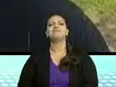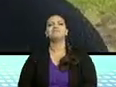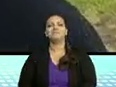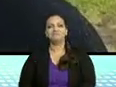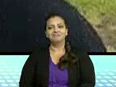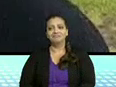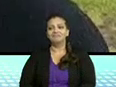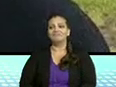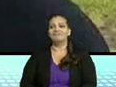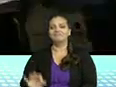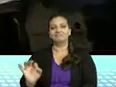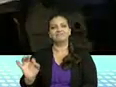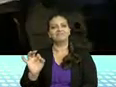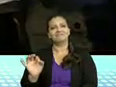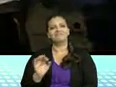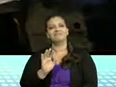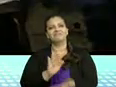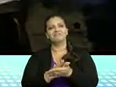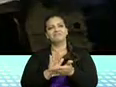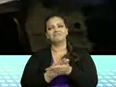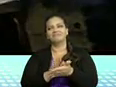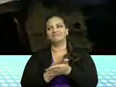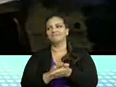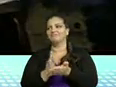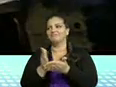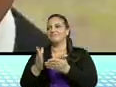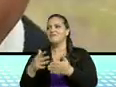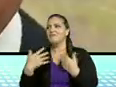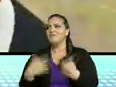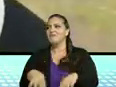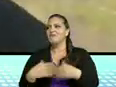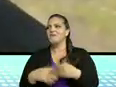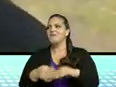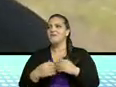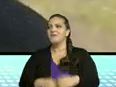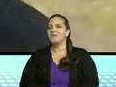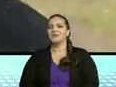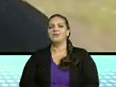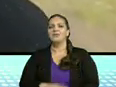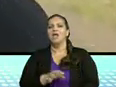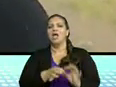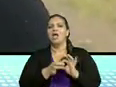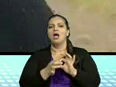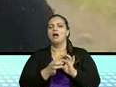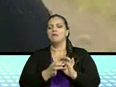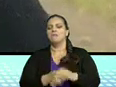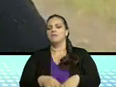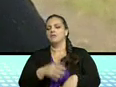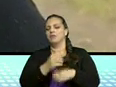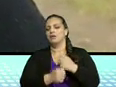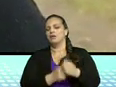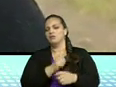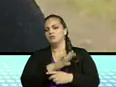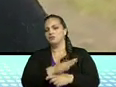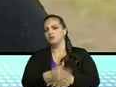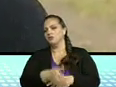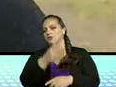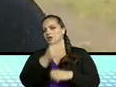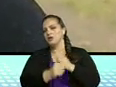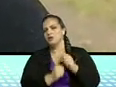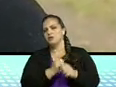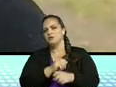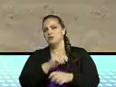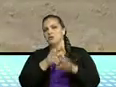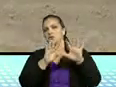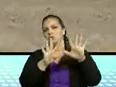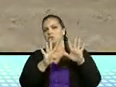sociedad, pues hay este valeroso niño, este héroe que ha salvado la vida de estos niños entre 5 y 9 años. Así que felicitaciones